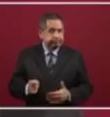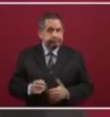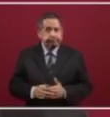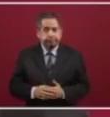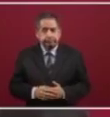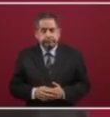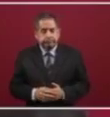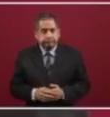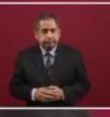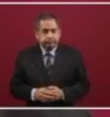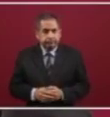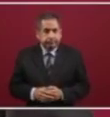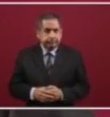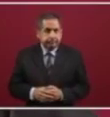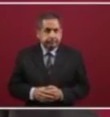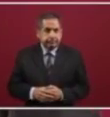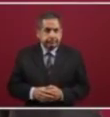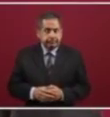lo que